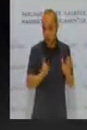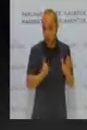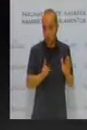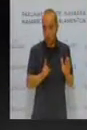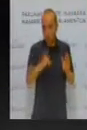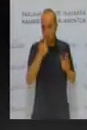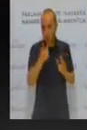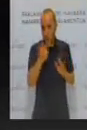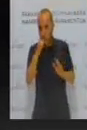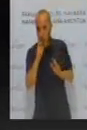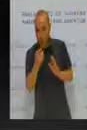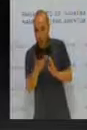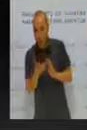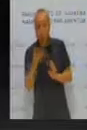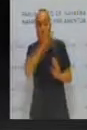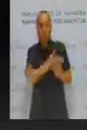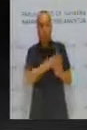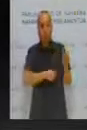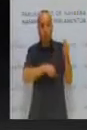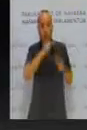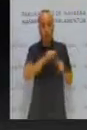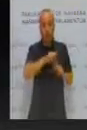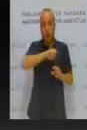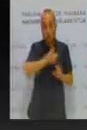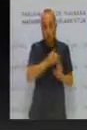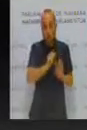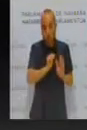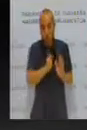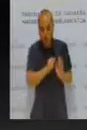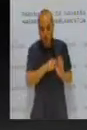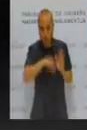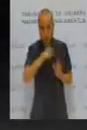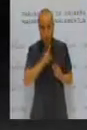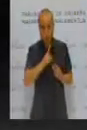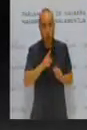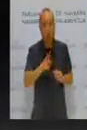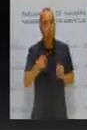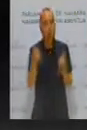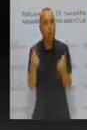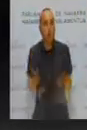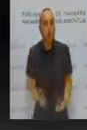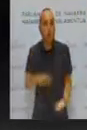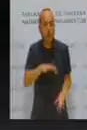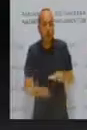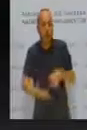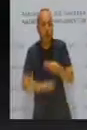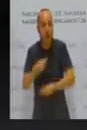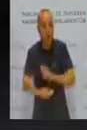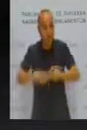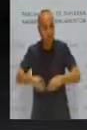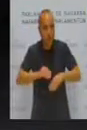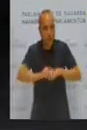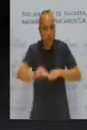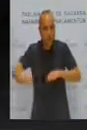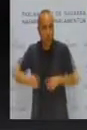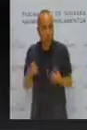anterior o primeros del ejercicio, sino las cuentas, lo ejecutado, que eso es realmente lo importante. Pues bueno, en lo